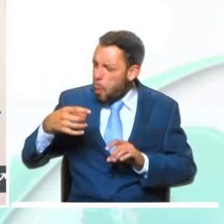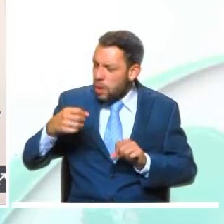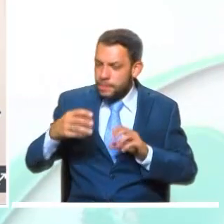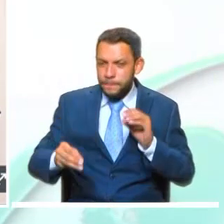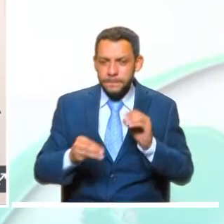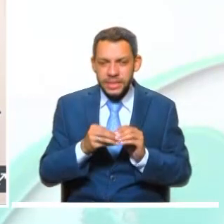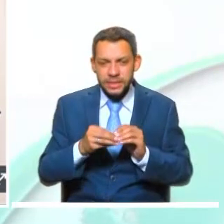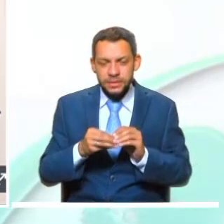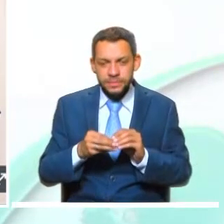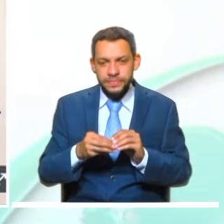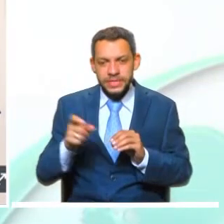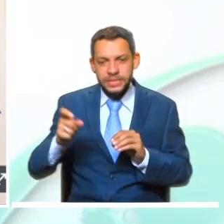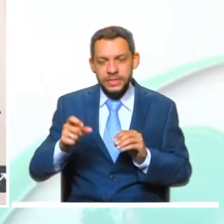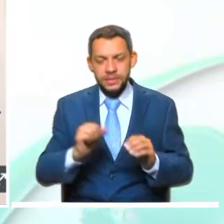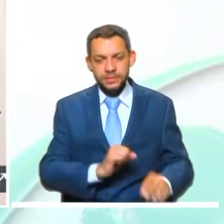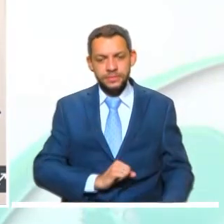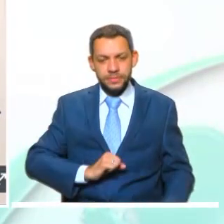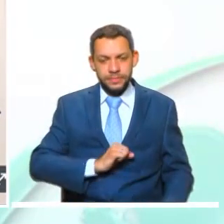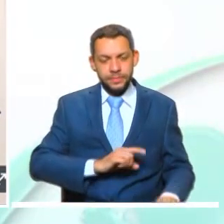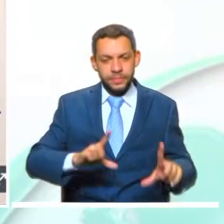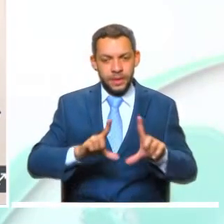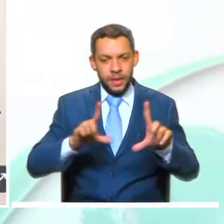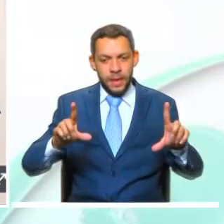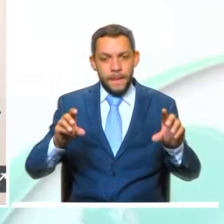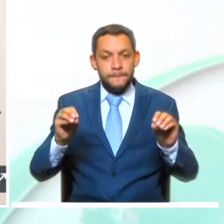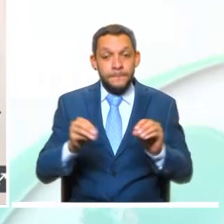una ecografía transvaginal